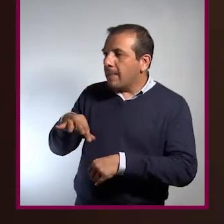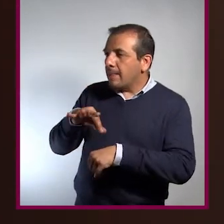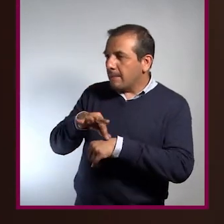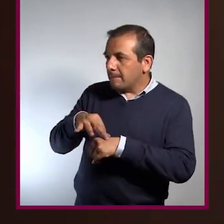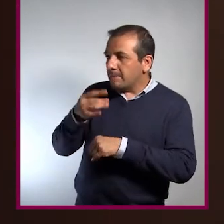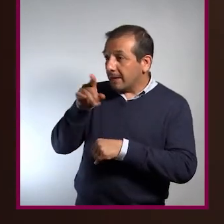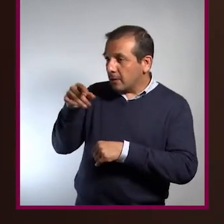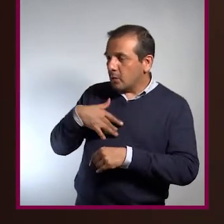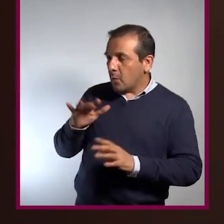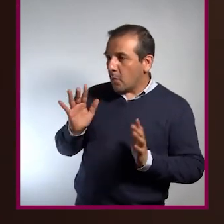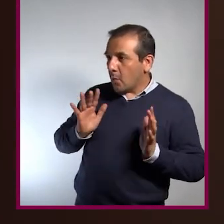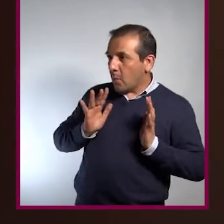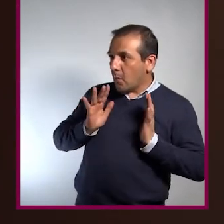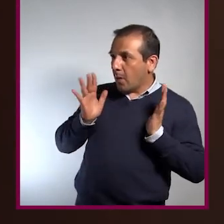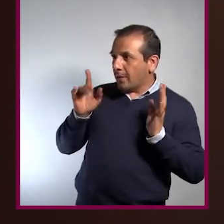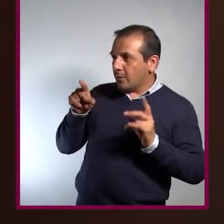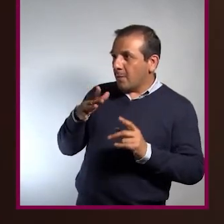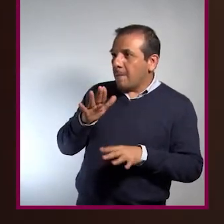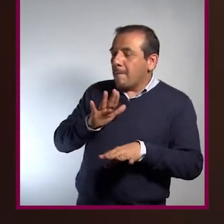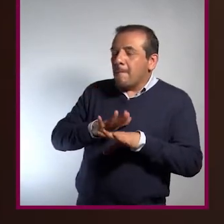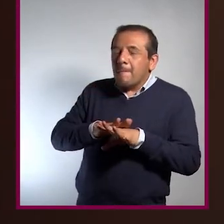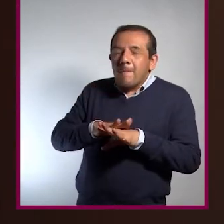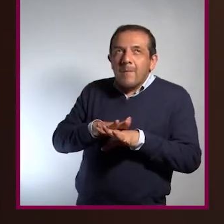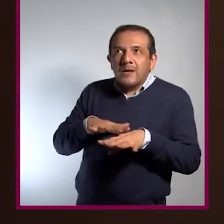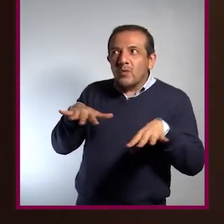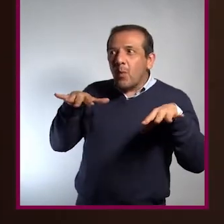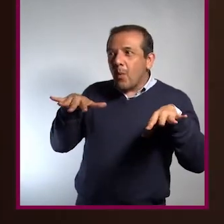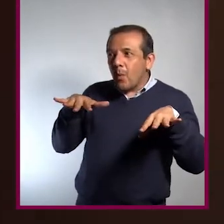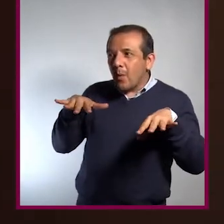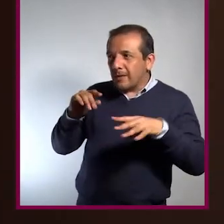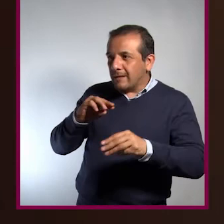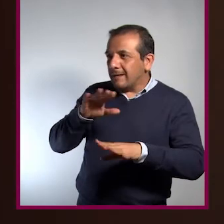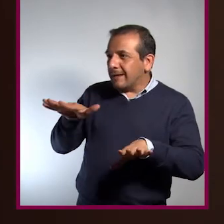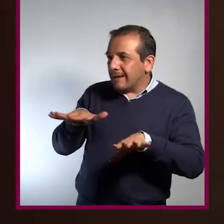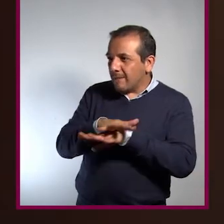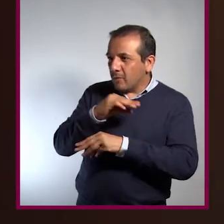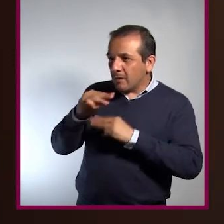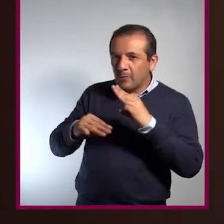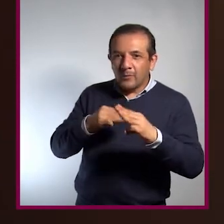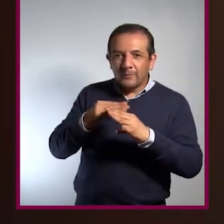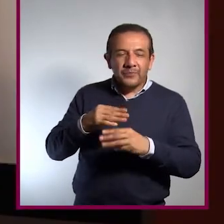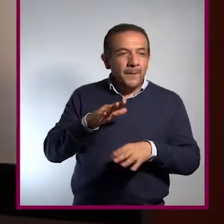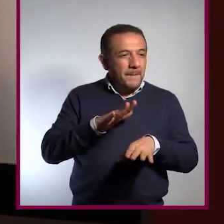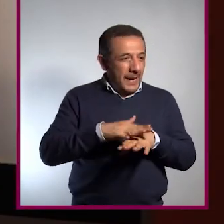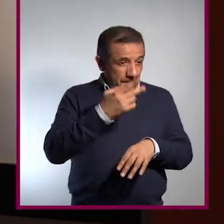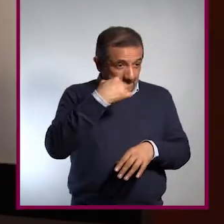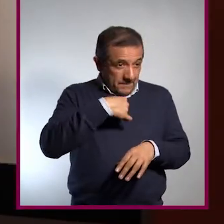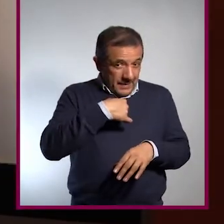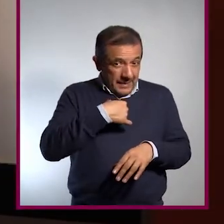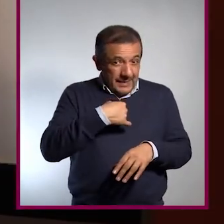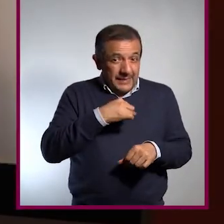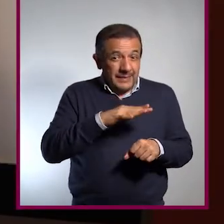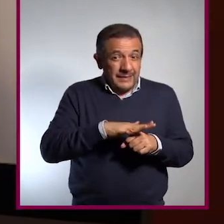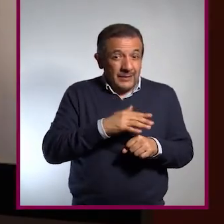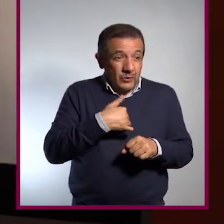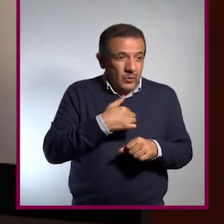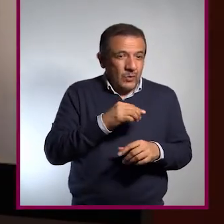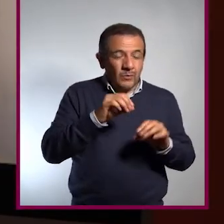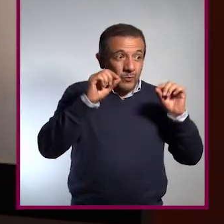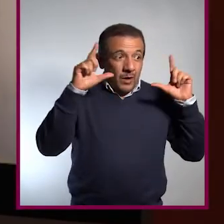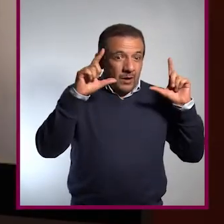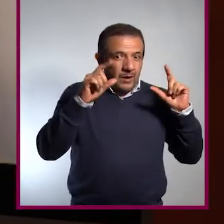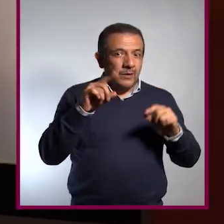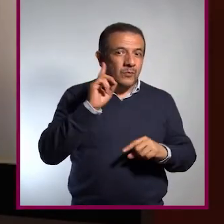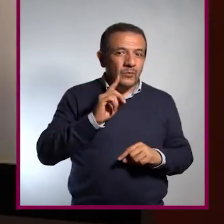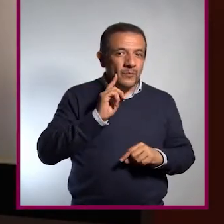de Medicina que más te sigue impresionando, el que más admiras y que crees que realmente cambió el mundo? El que más me sigue impresionando, el